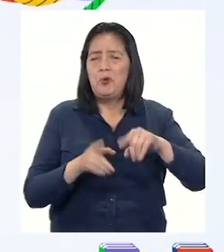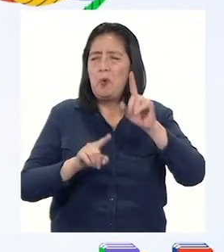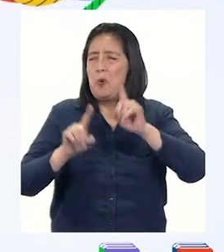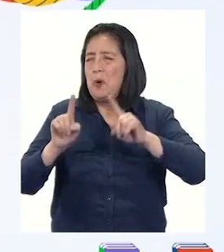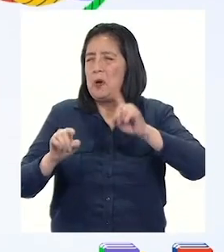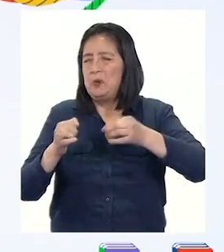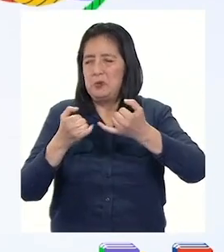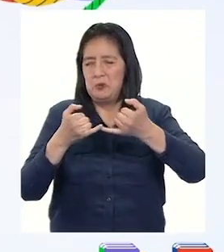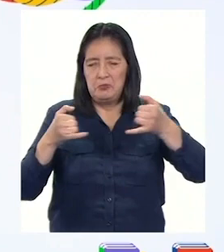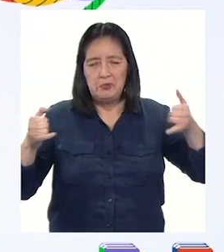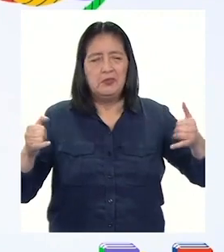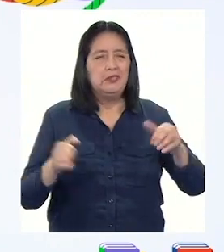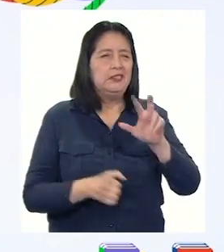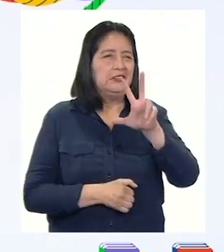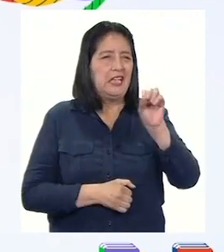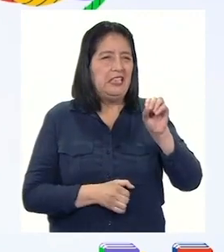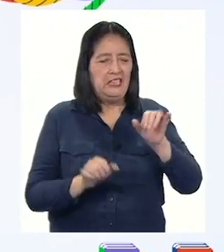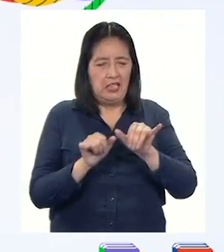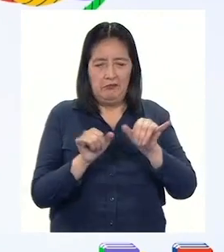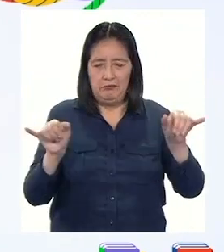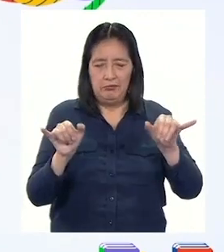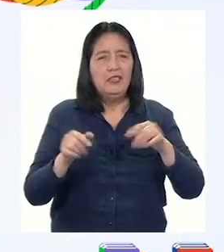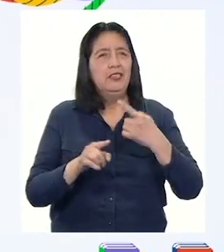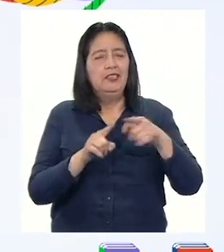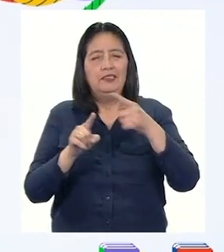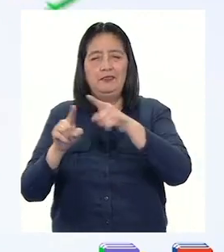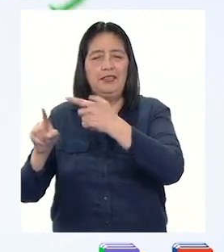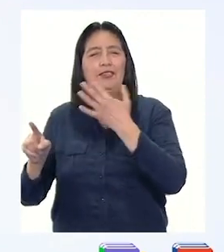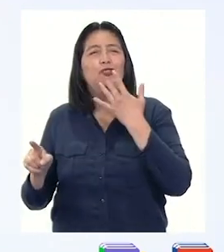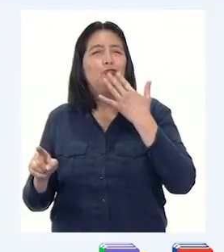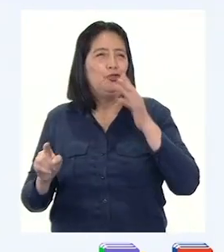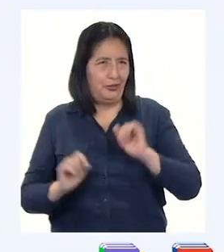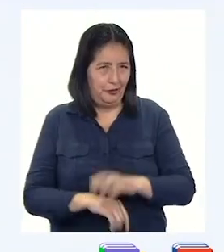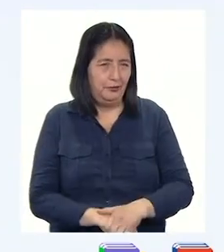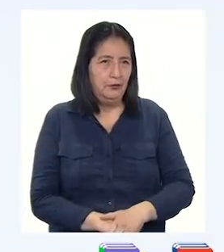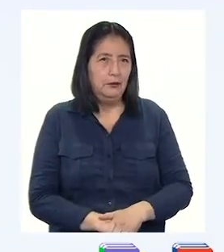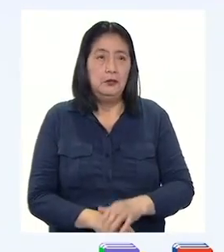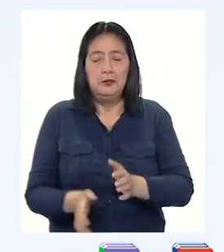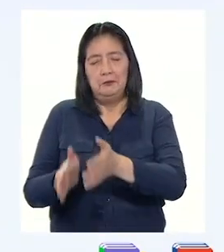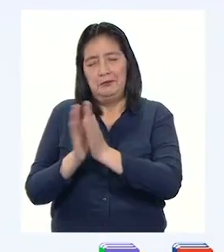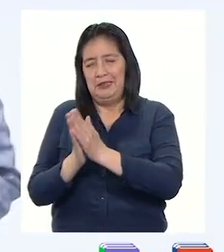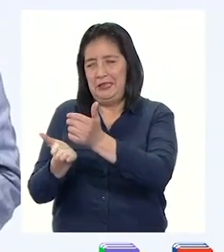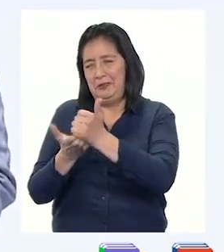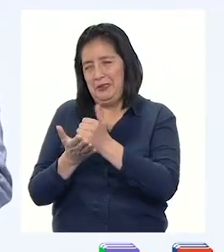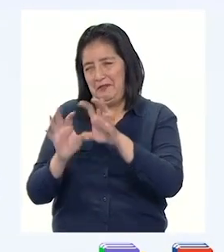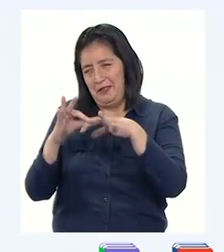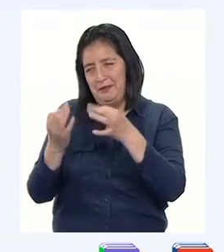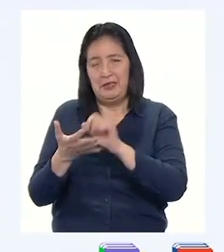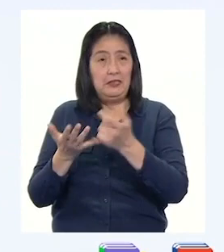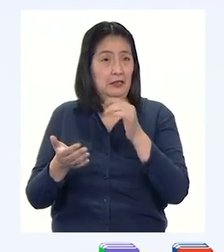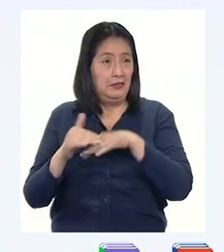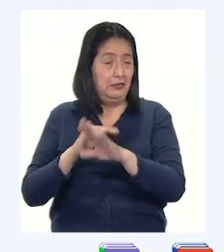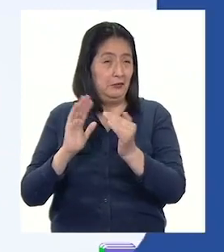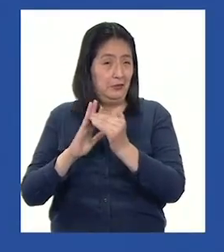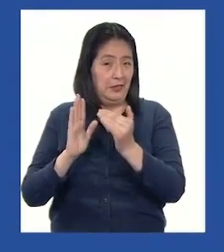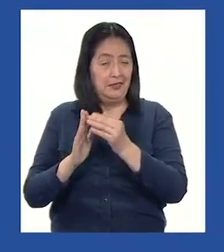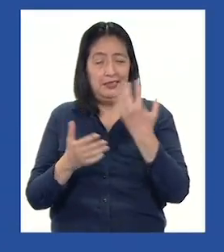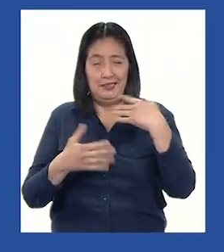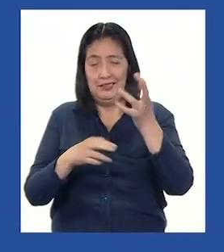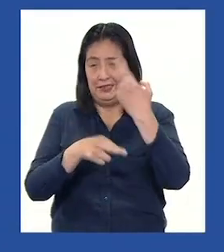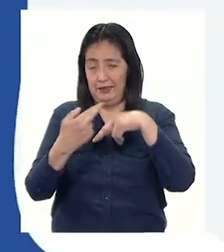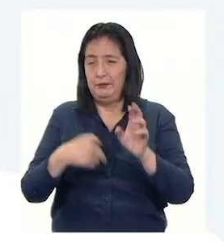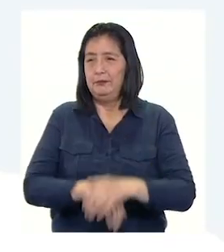similar de unos 30 centímetros de largo y de diferentes colores. Pídele ayuda a algún familiar con el que estés en casa. Ya